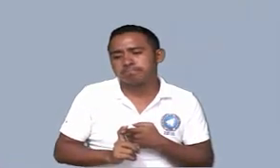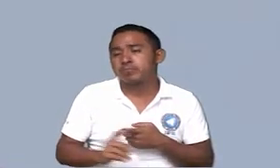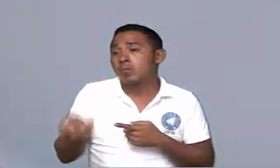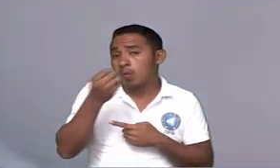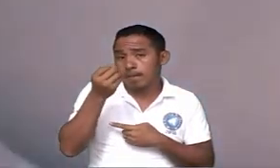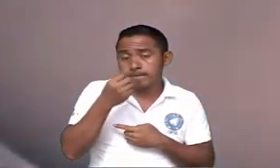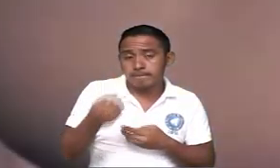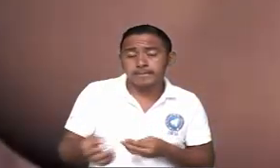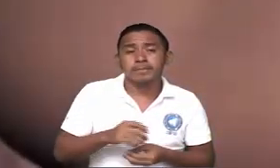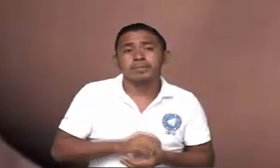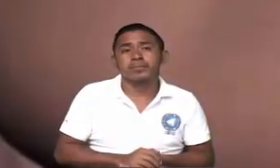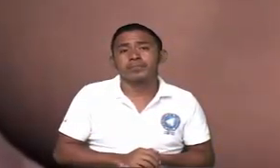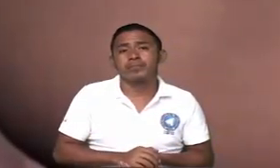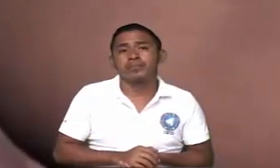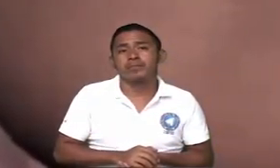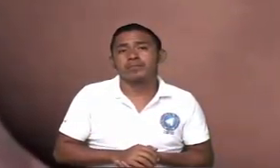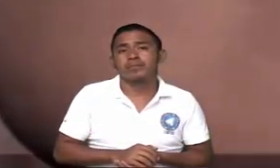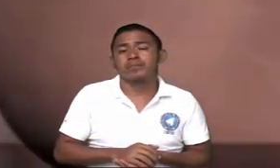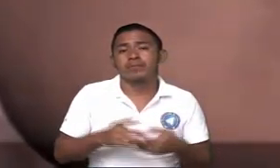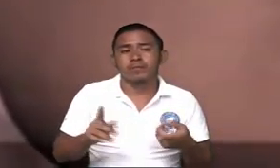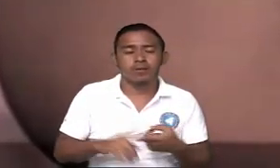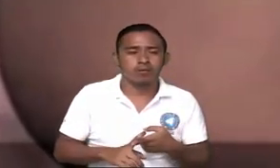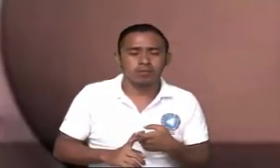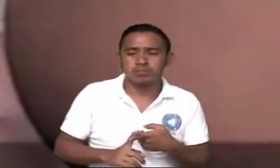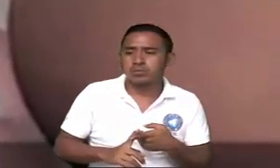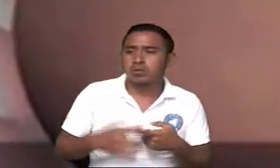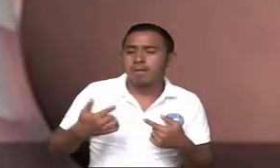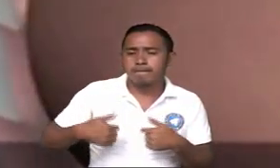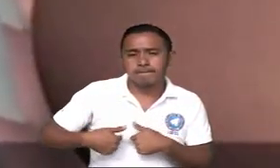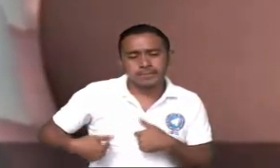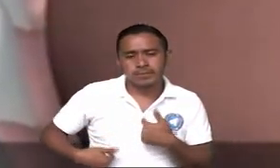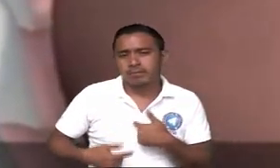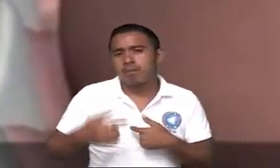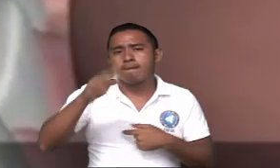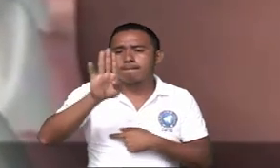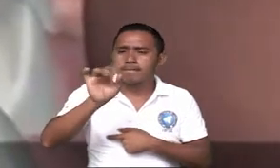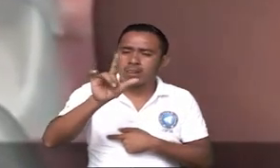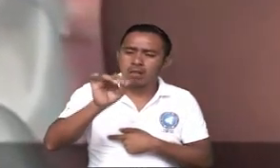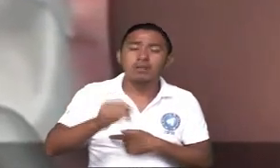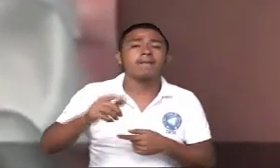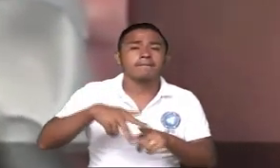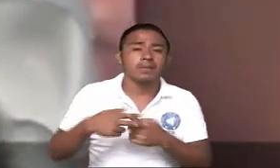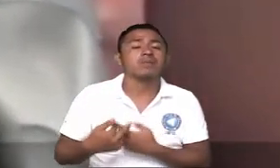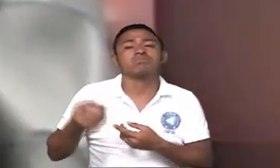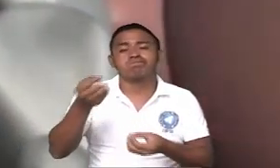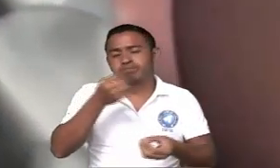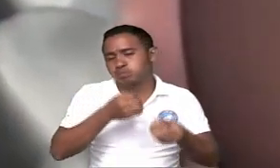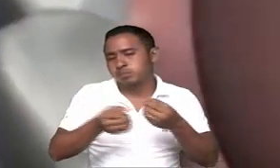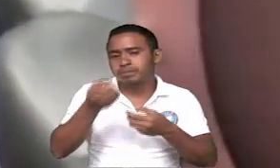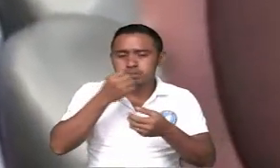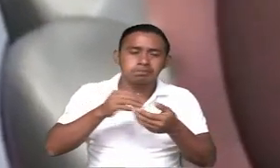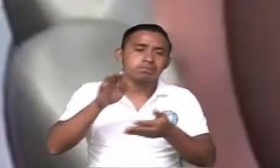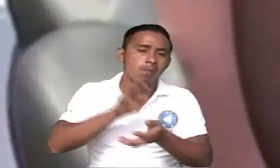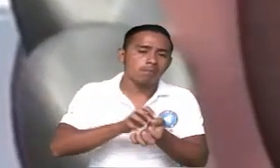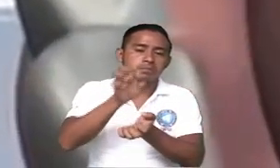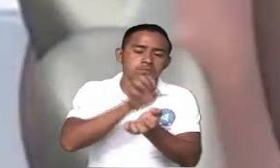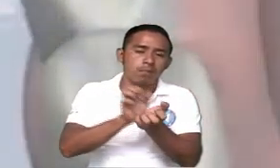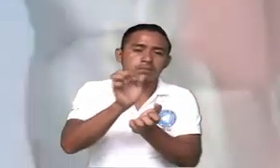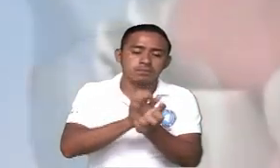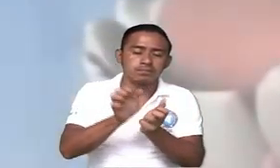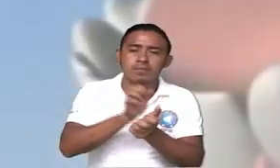comemos, interviene en el bolo alimenticio para poder empezar la descomposición